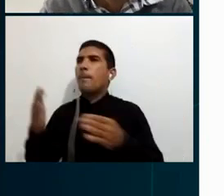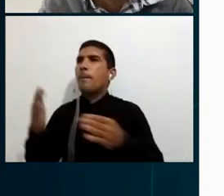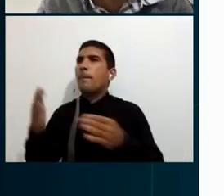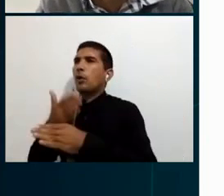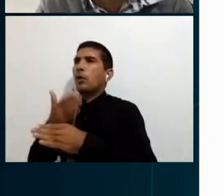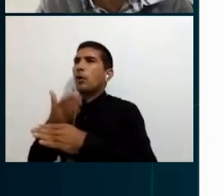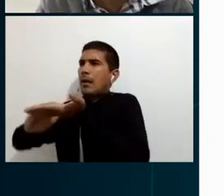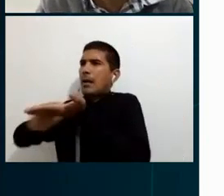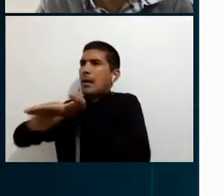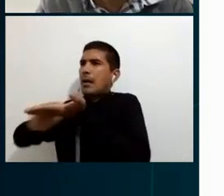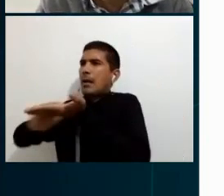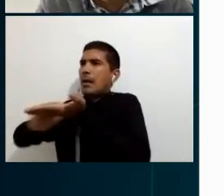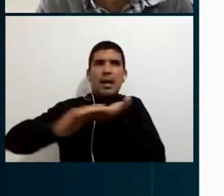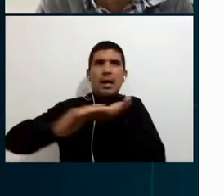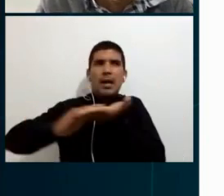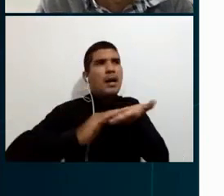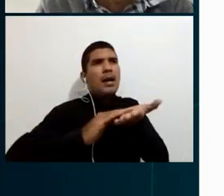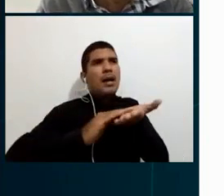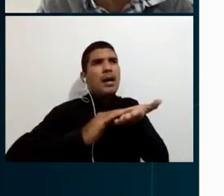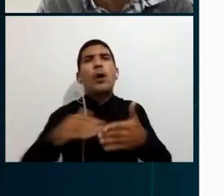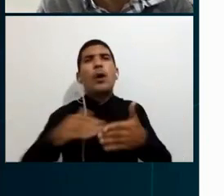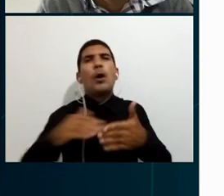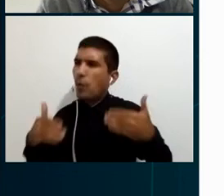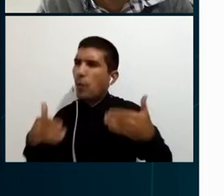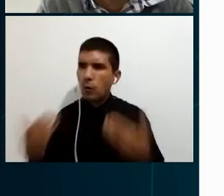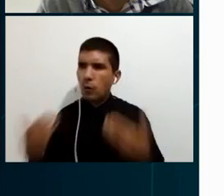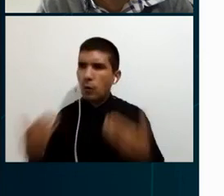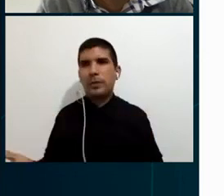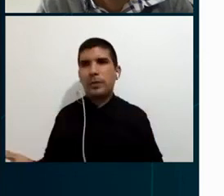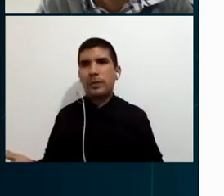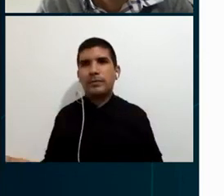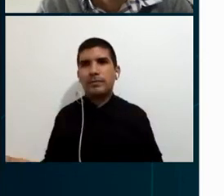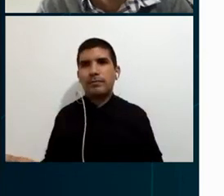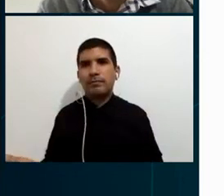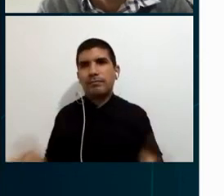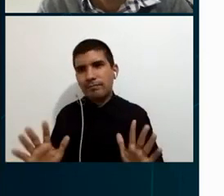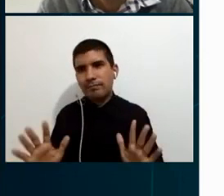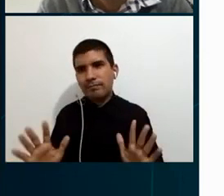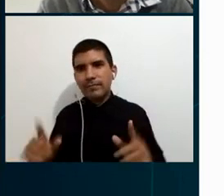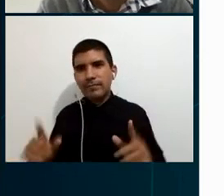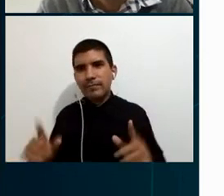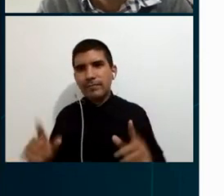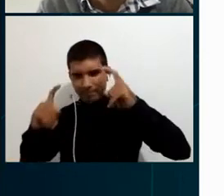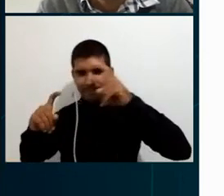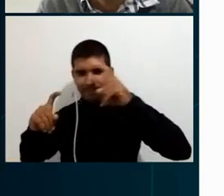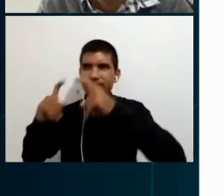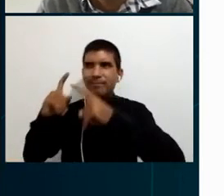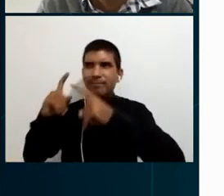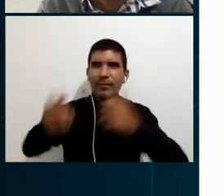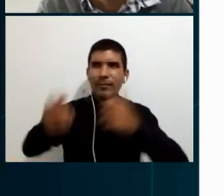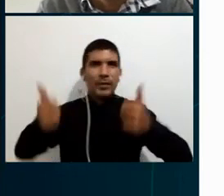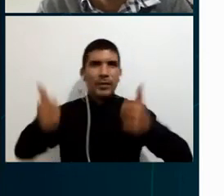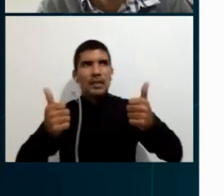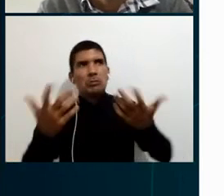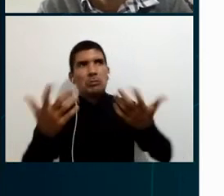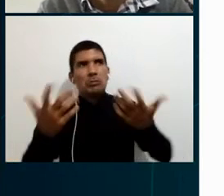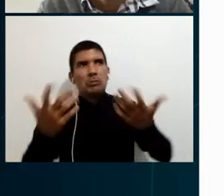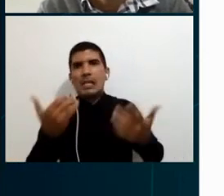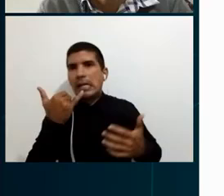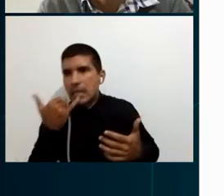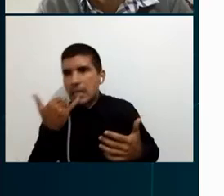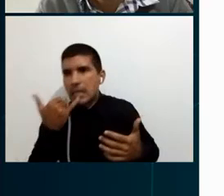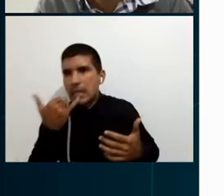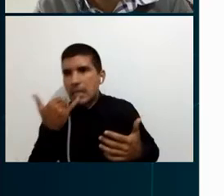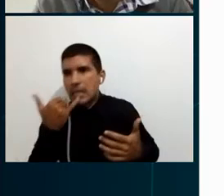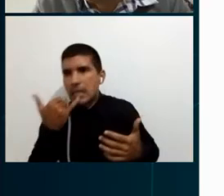hacer con X servidor o con X lenguaje de programación o con analítica o con robótica o con